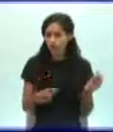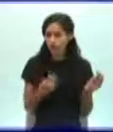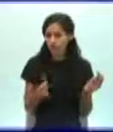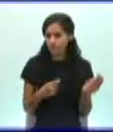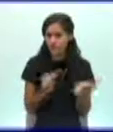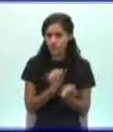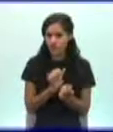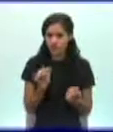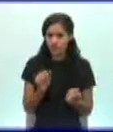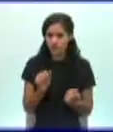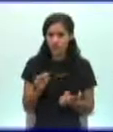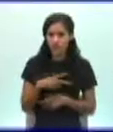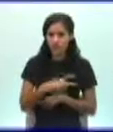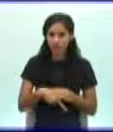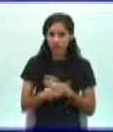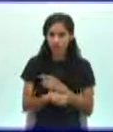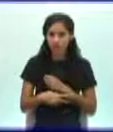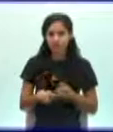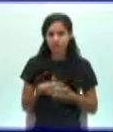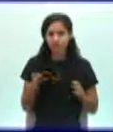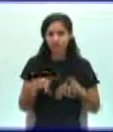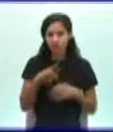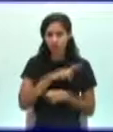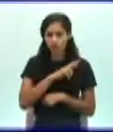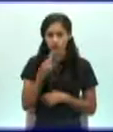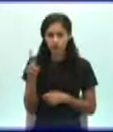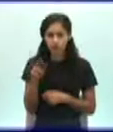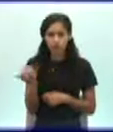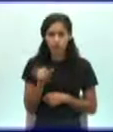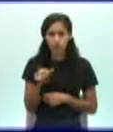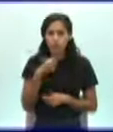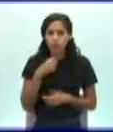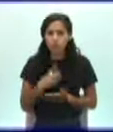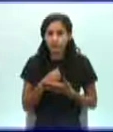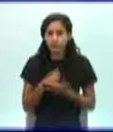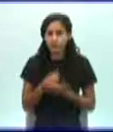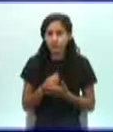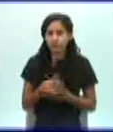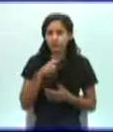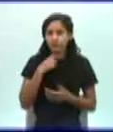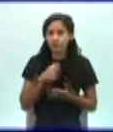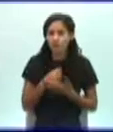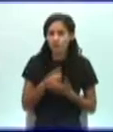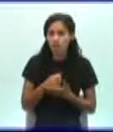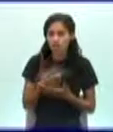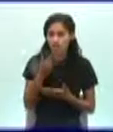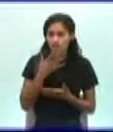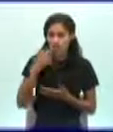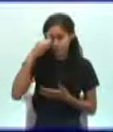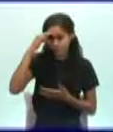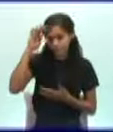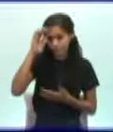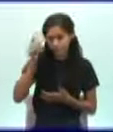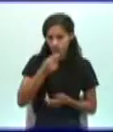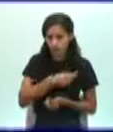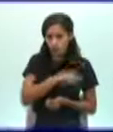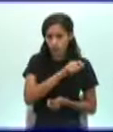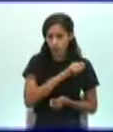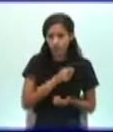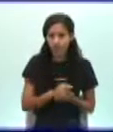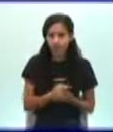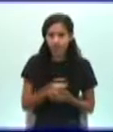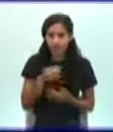y el desarrollo de la revolución. Fue artífice de la resistencia del pueblo cubano y el ideal revolucionario, fiel a la práctica de